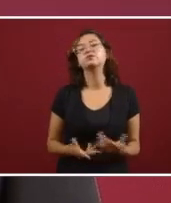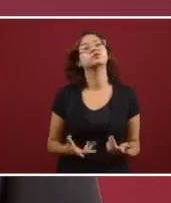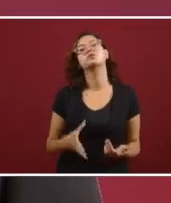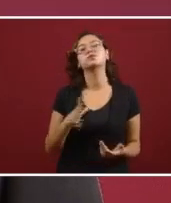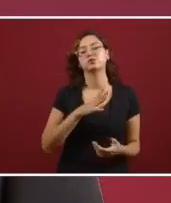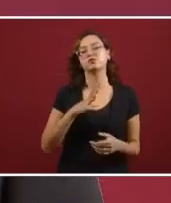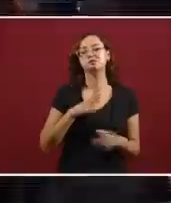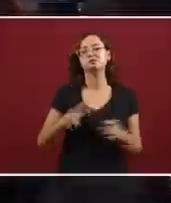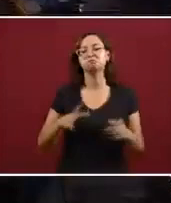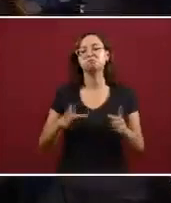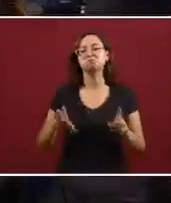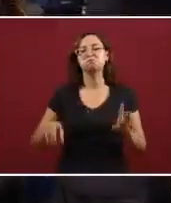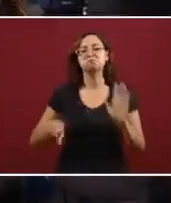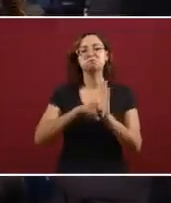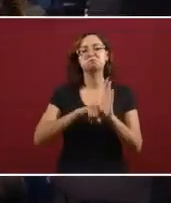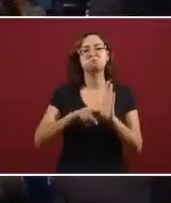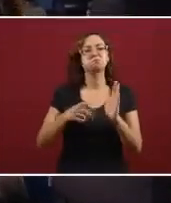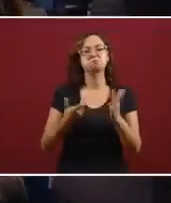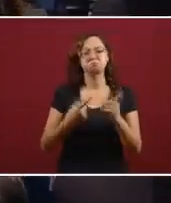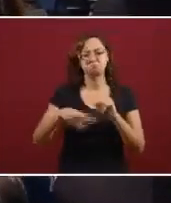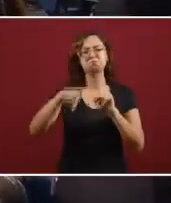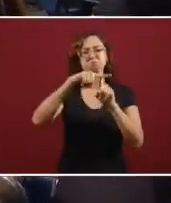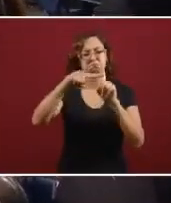buenos. Por eso